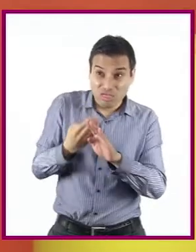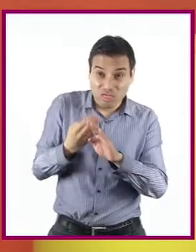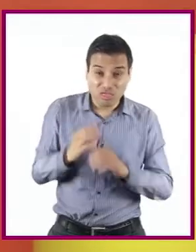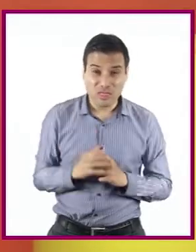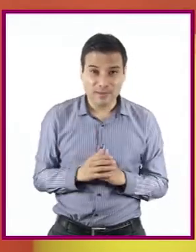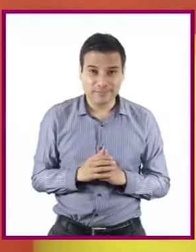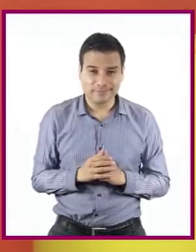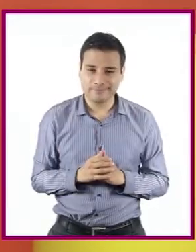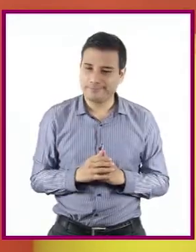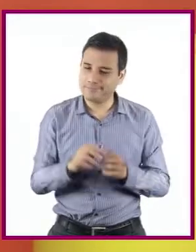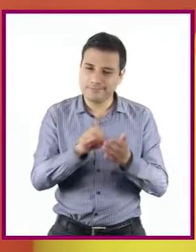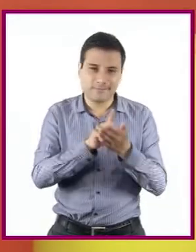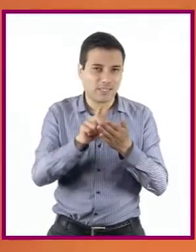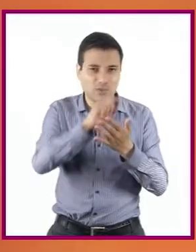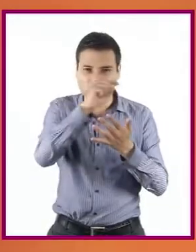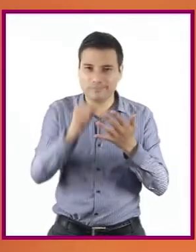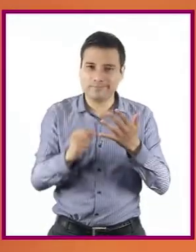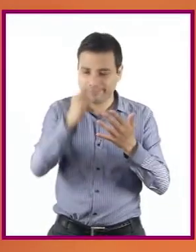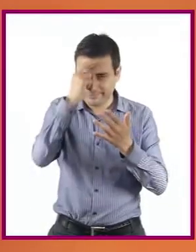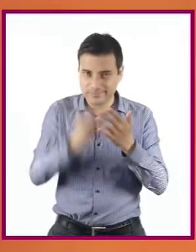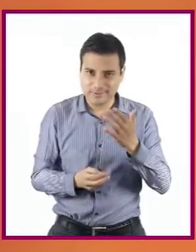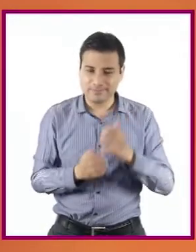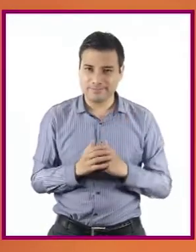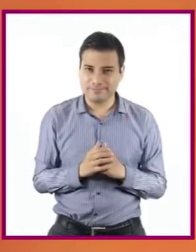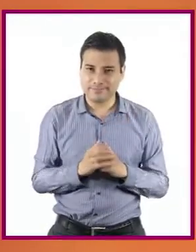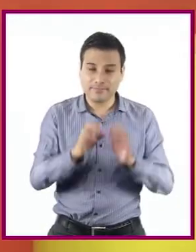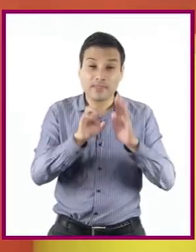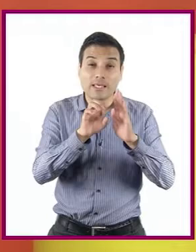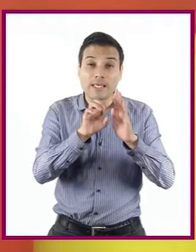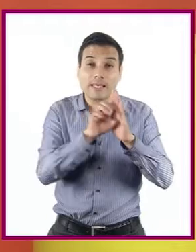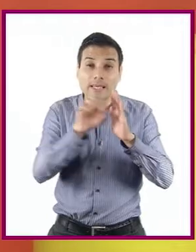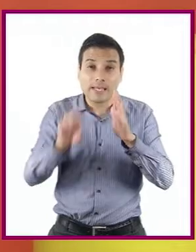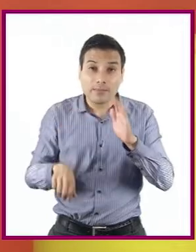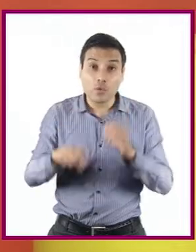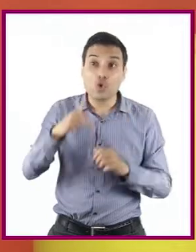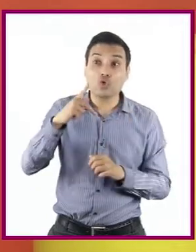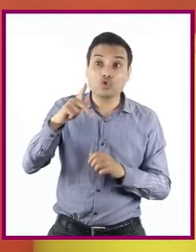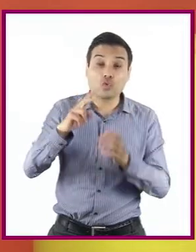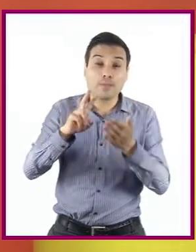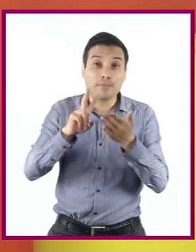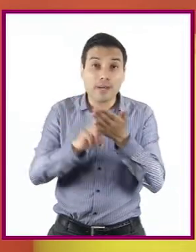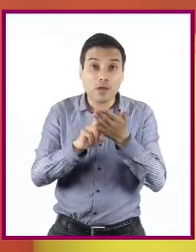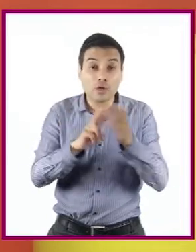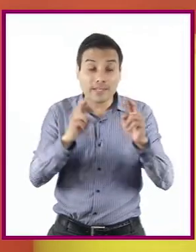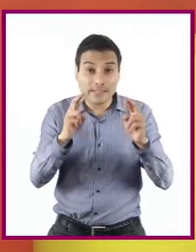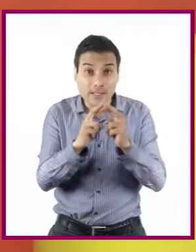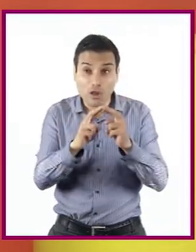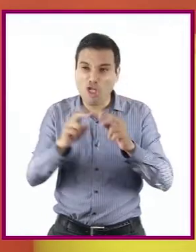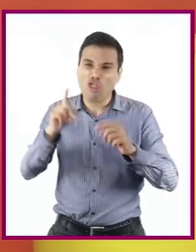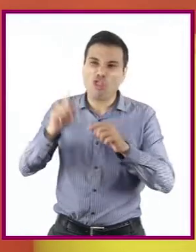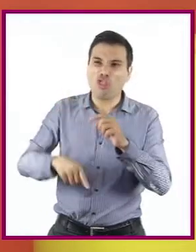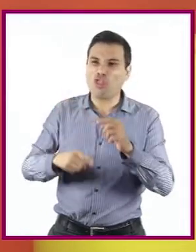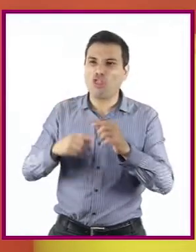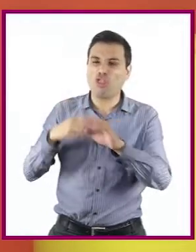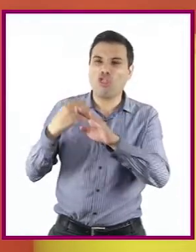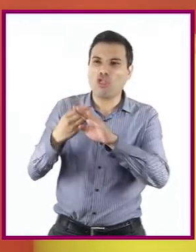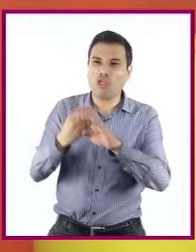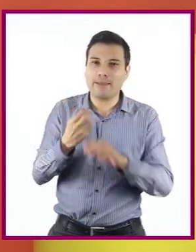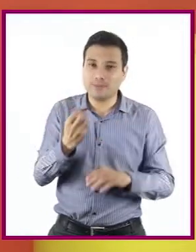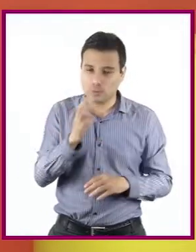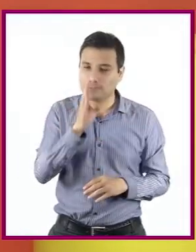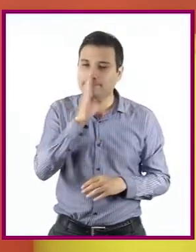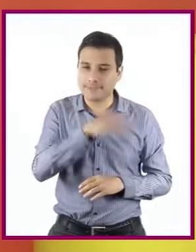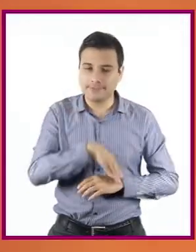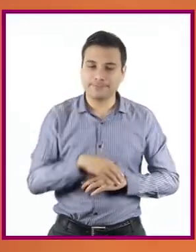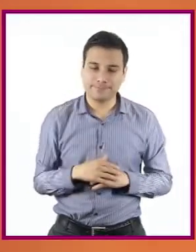contra los derechos humanos, especialmente cuando son afectados sus valores o creencias o alguna práctica cultural que es parte de